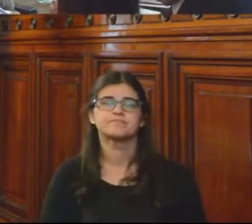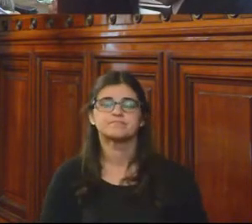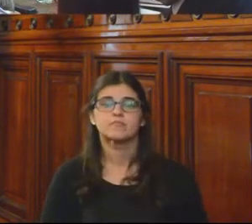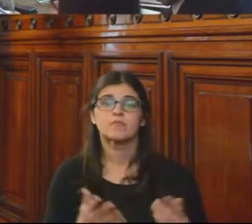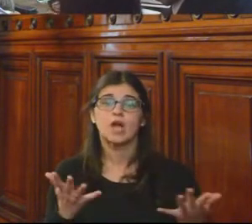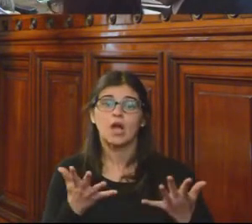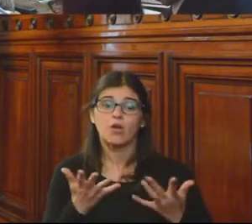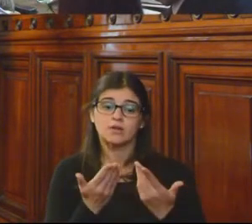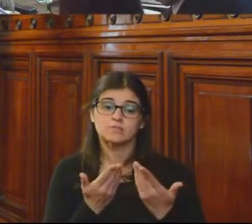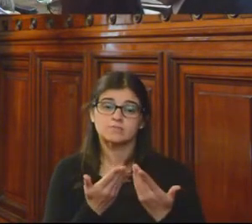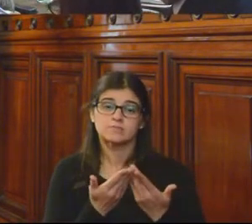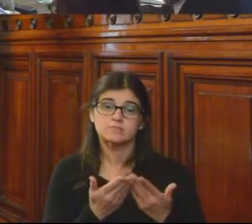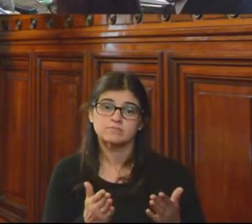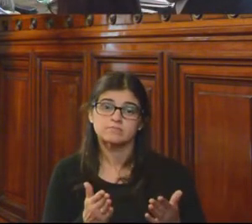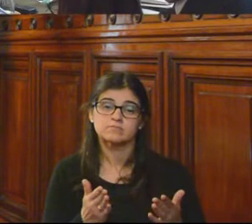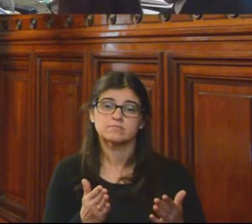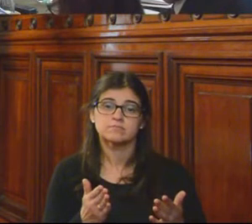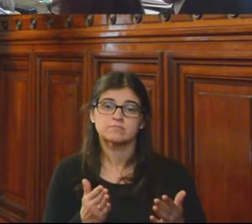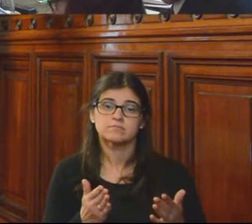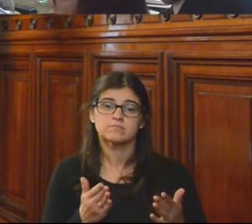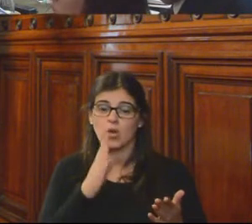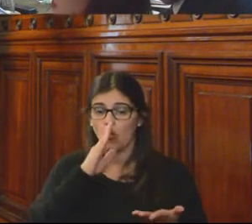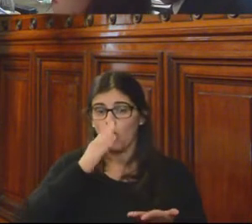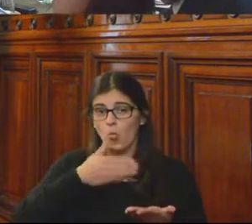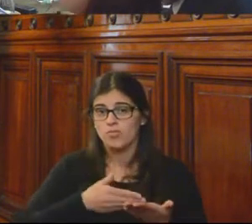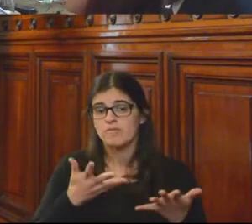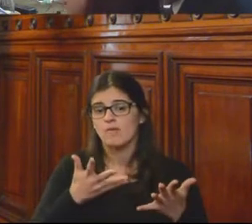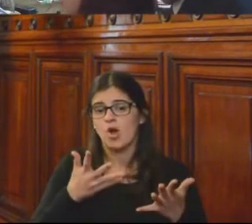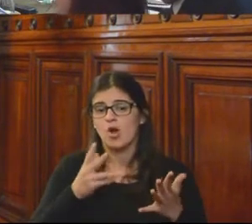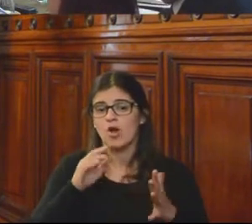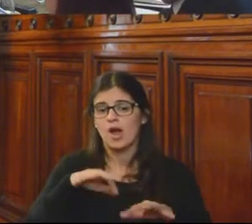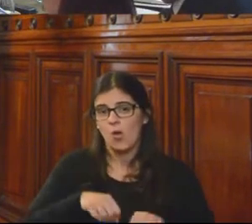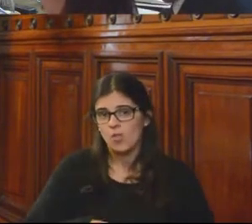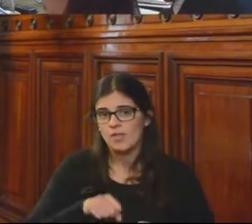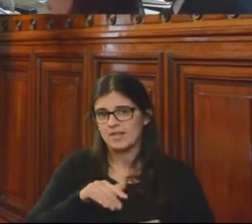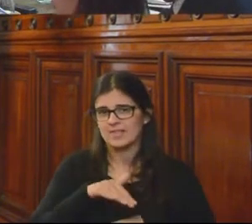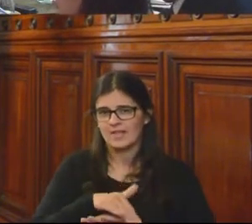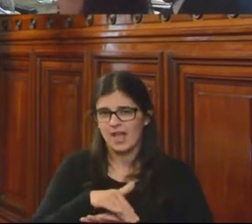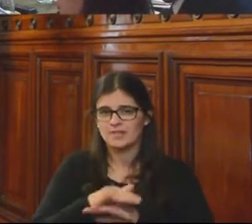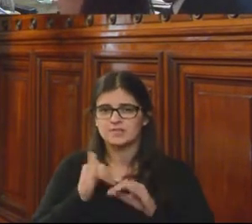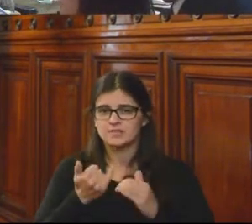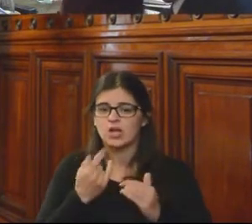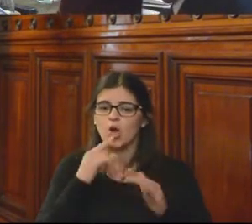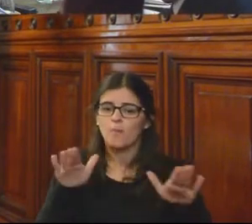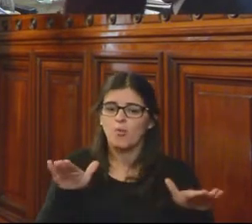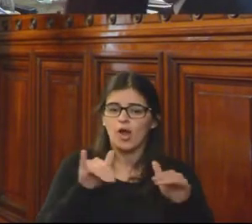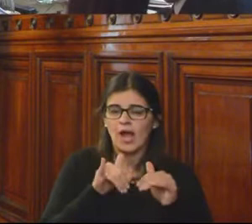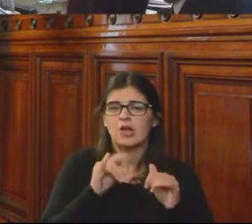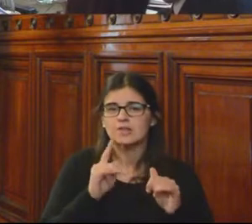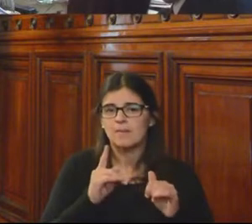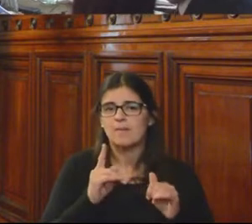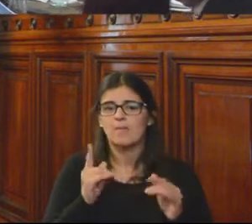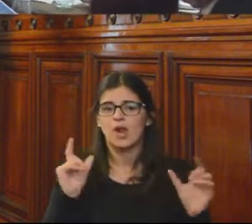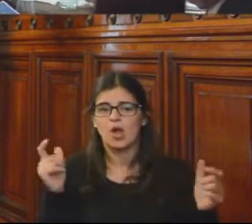Bien, llegamos a la última audiencia de esta tarde, que también ha sido convocada de oficio por la